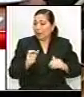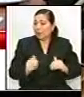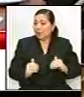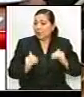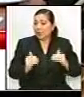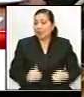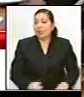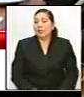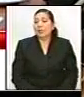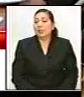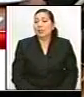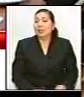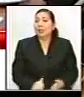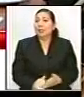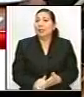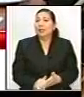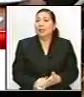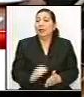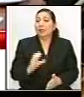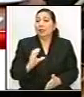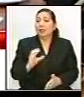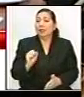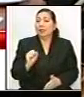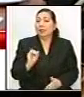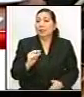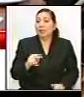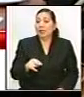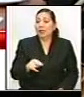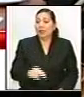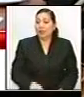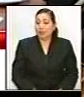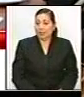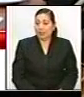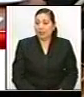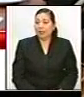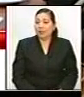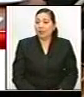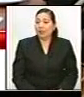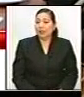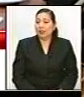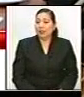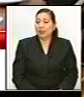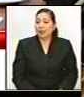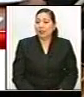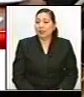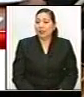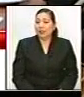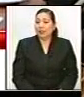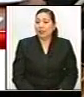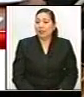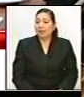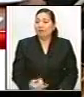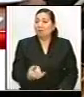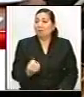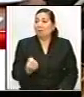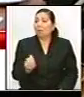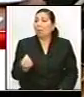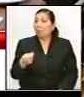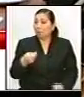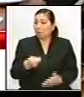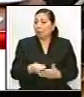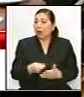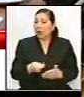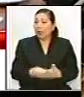mayor que se llama el CIAN, Centros Industriales de Adulto Mayor. ¿Ya? Y eso están ganando sueldos a